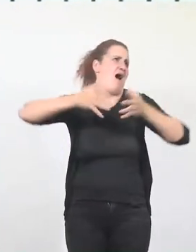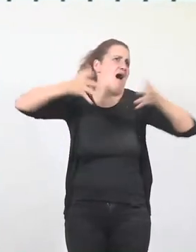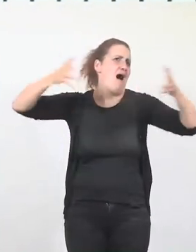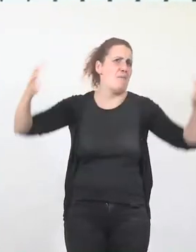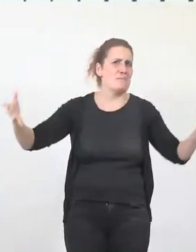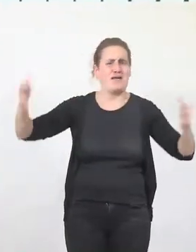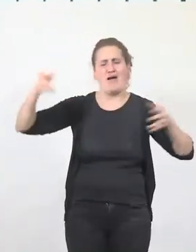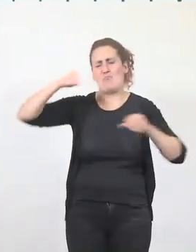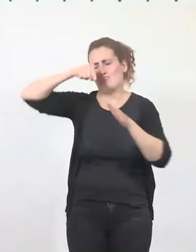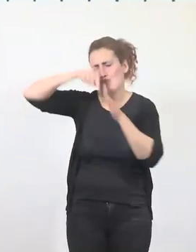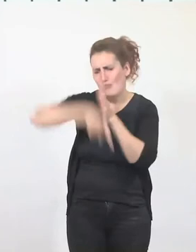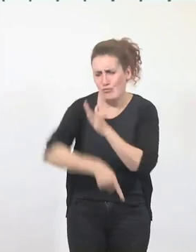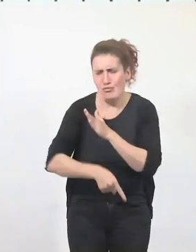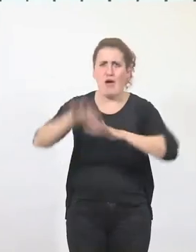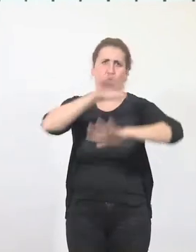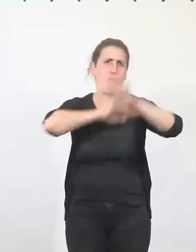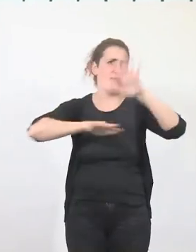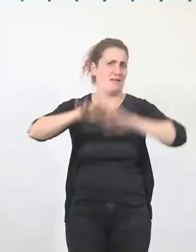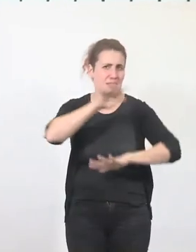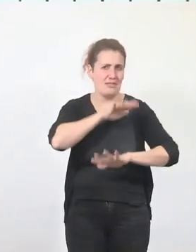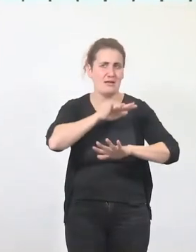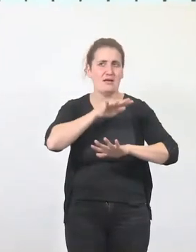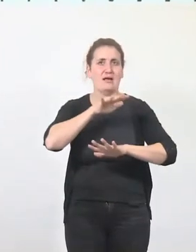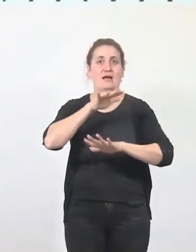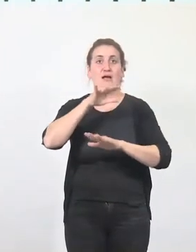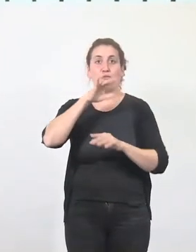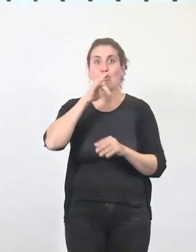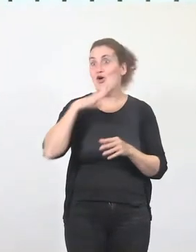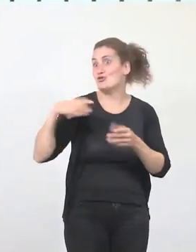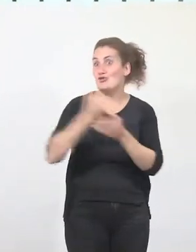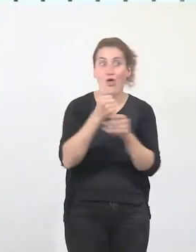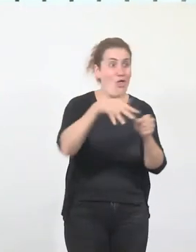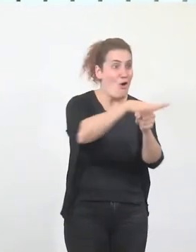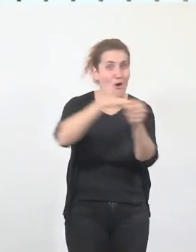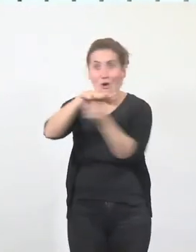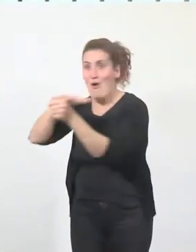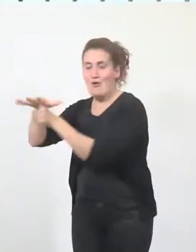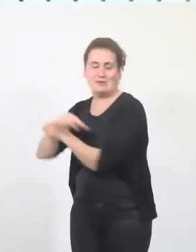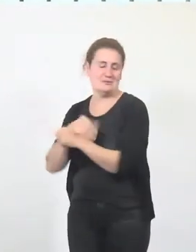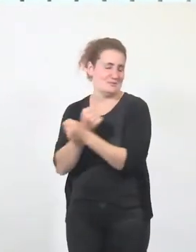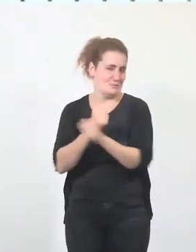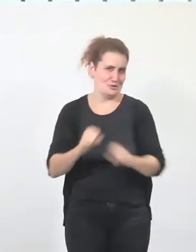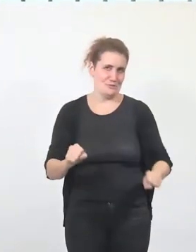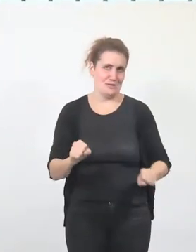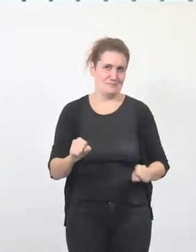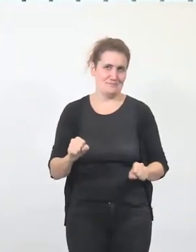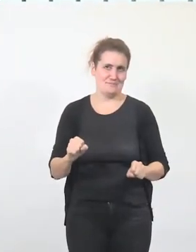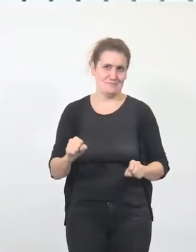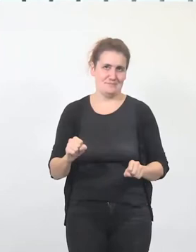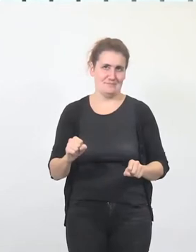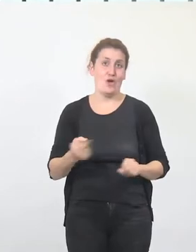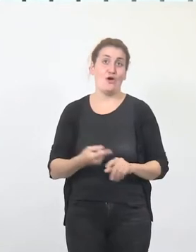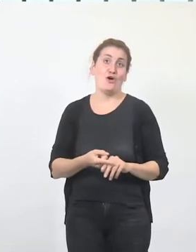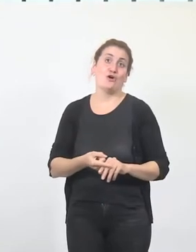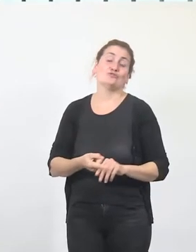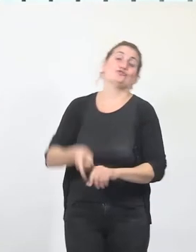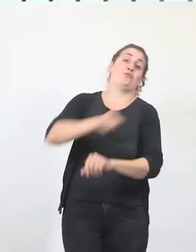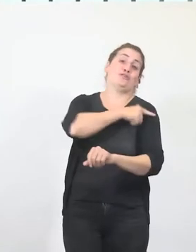tan complicada, es muy difícil siempre abarcar todo, sobre todo todo lo que es importante.